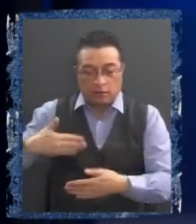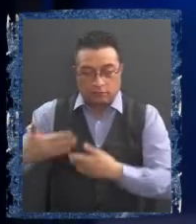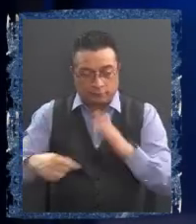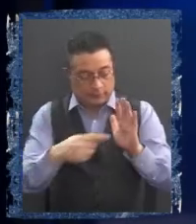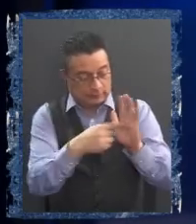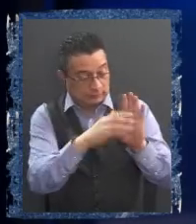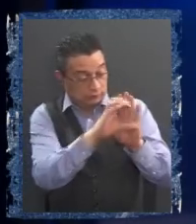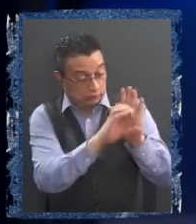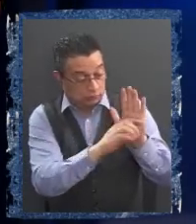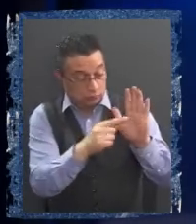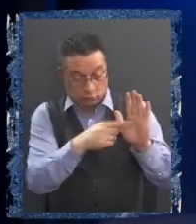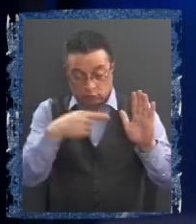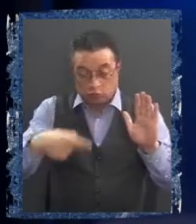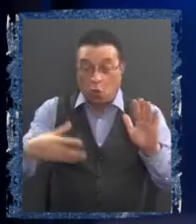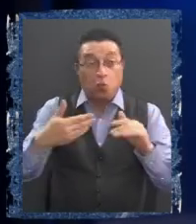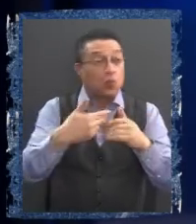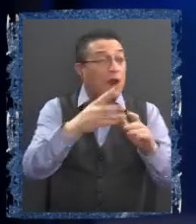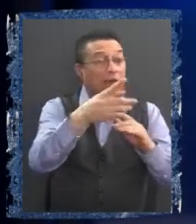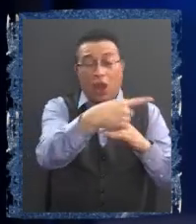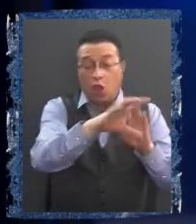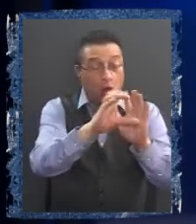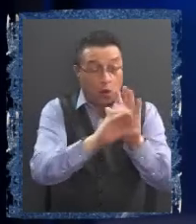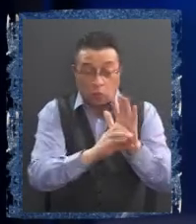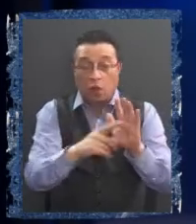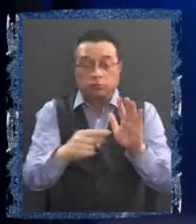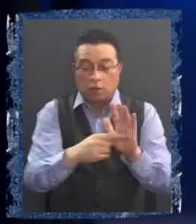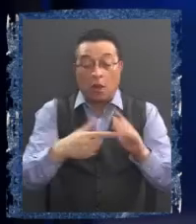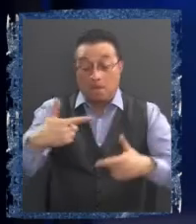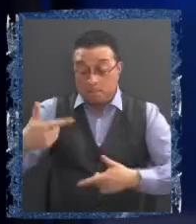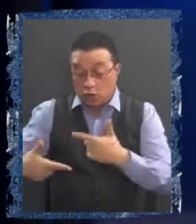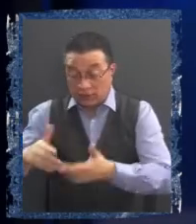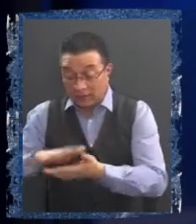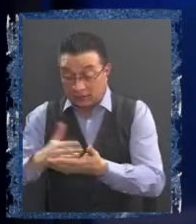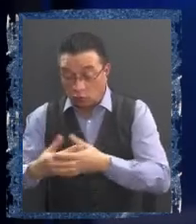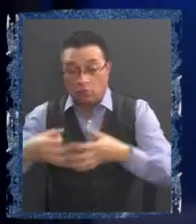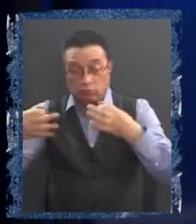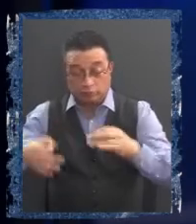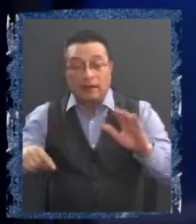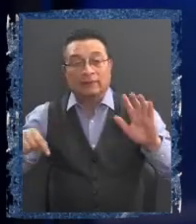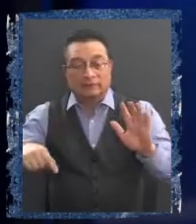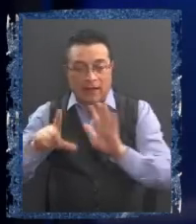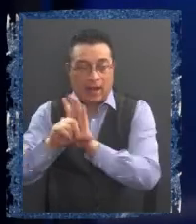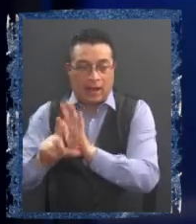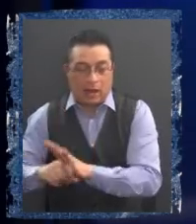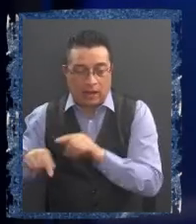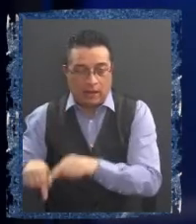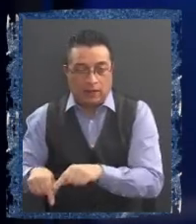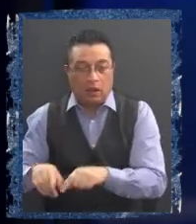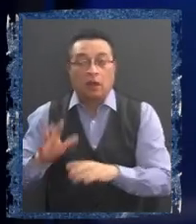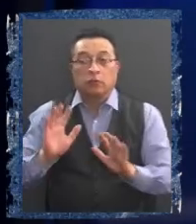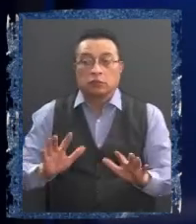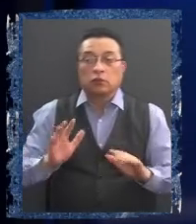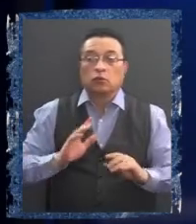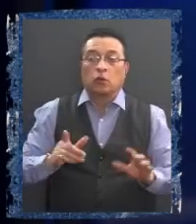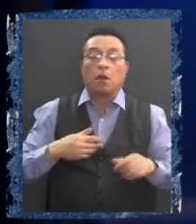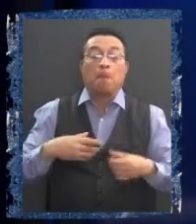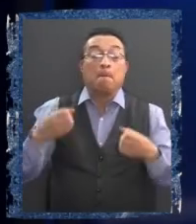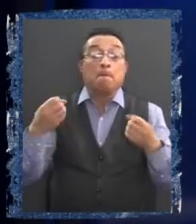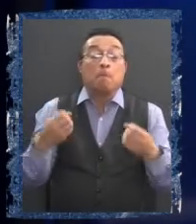Constitución, con la que viene o con cualquier otra, una política de salud adecuada. Por eso entonces a mí me parece que hemos perdido